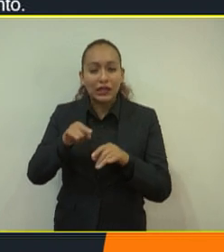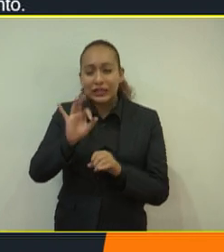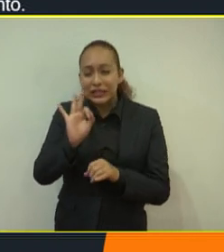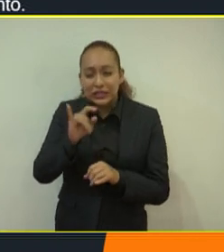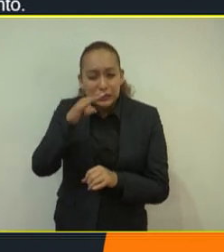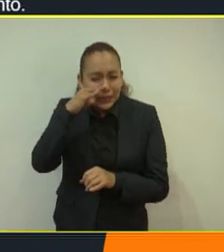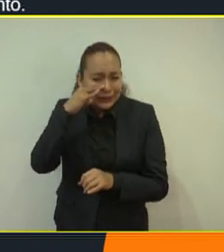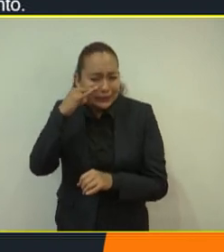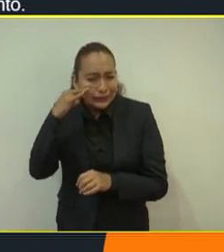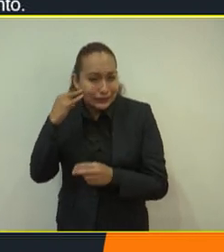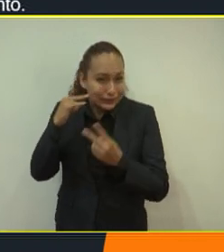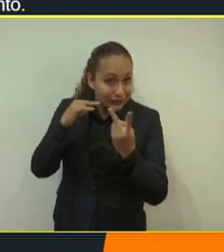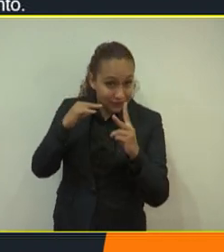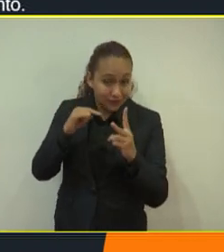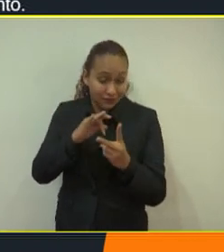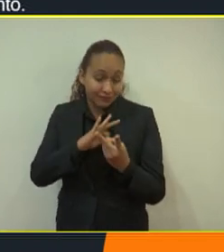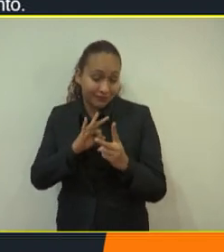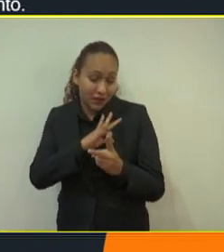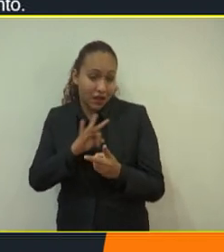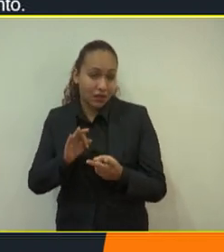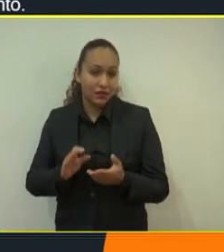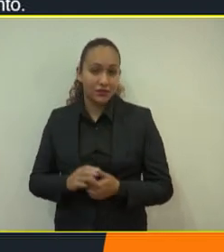de padecimientos son